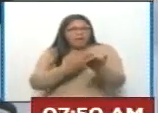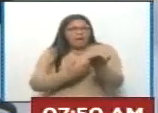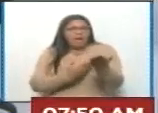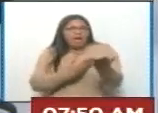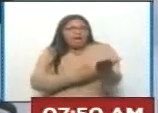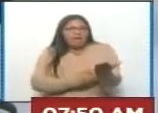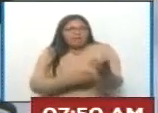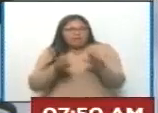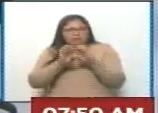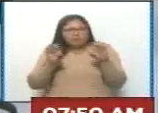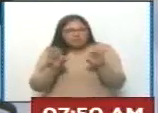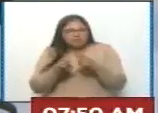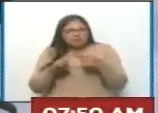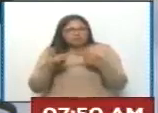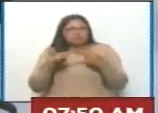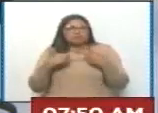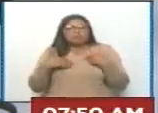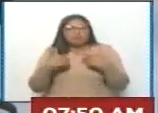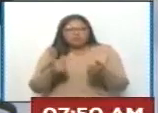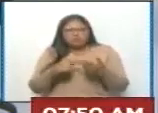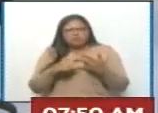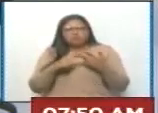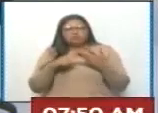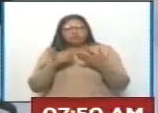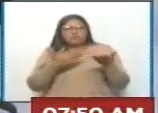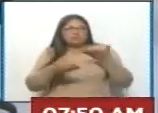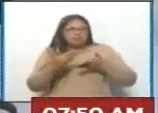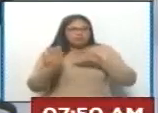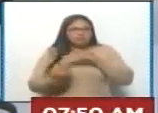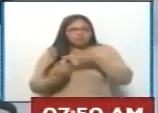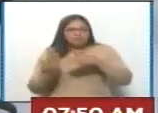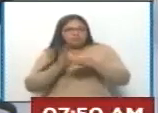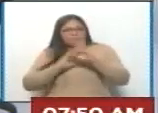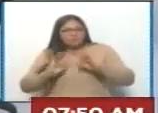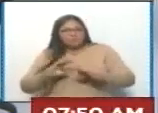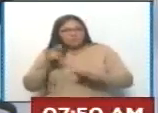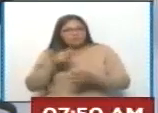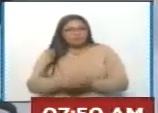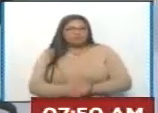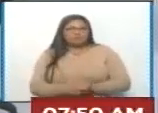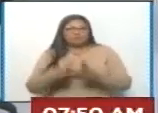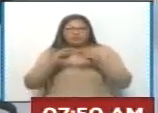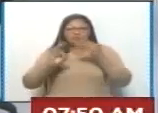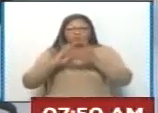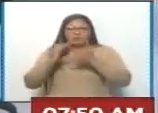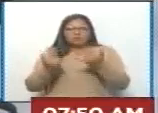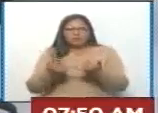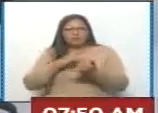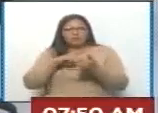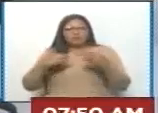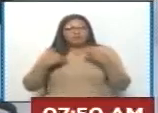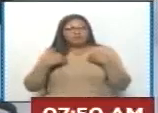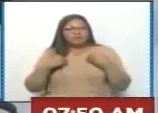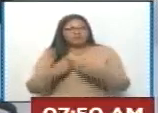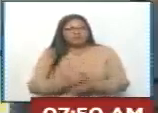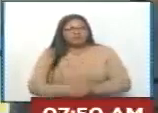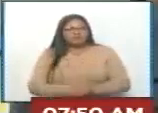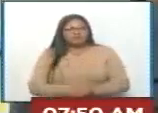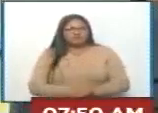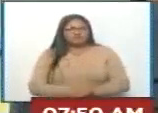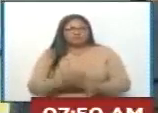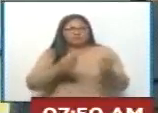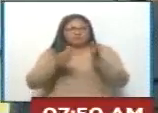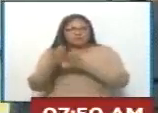en educación, en salud, en servicios básicos, en todo lo fundamental para la vida y además en